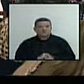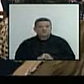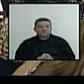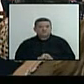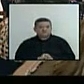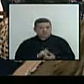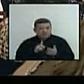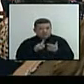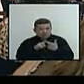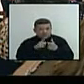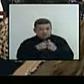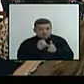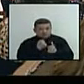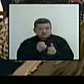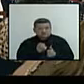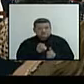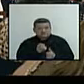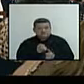Entonces,